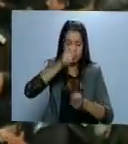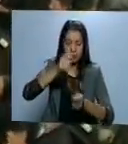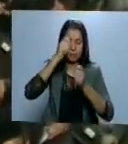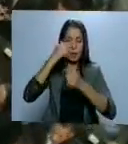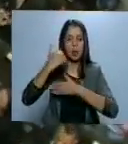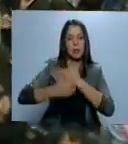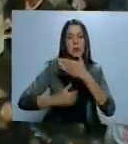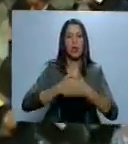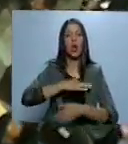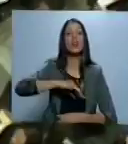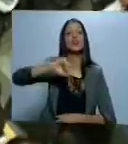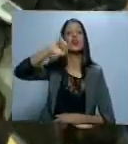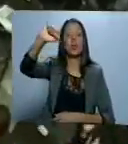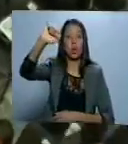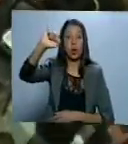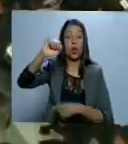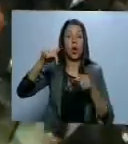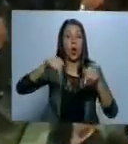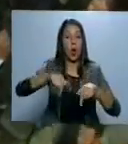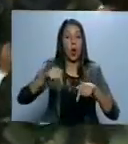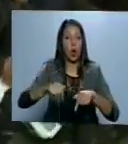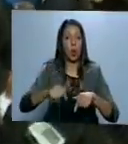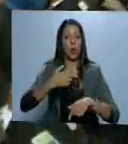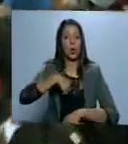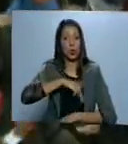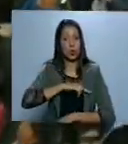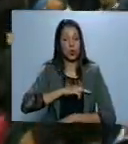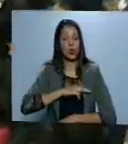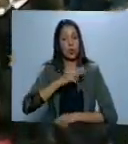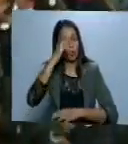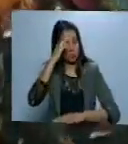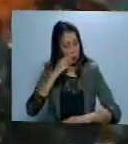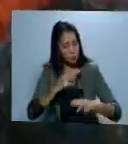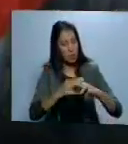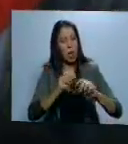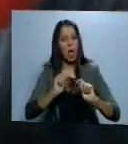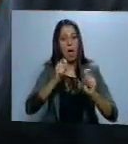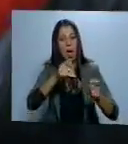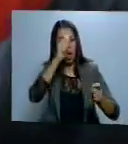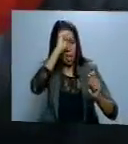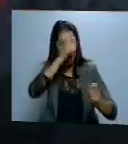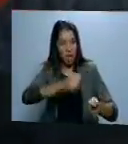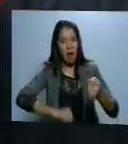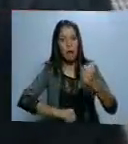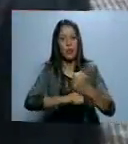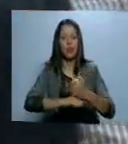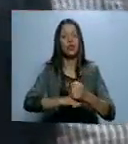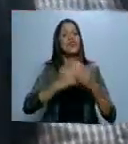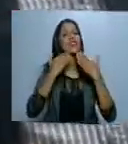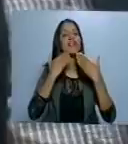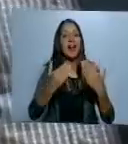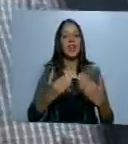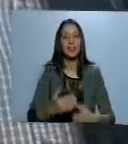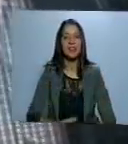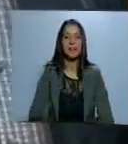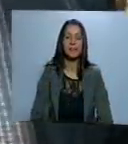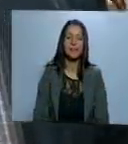socialismo bolivariano merecen hoy y que nosotros le damos todo nuestro reconocimiento. Muchas gracias,